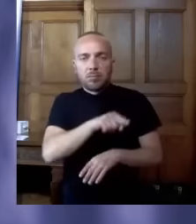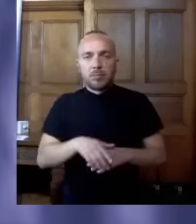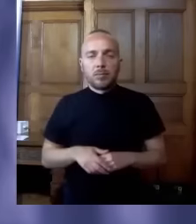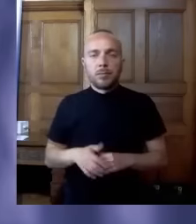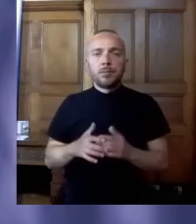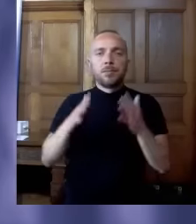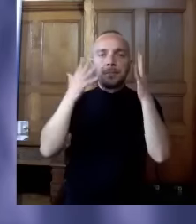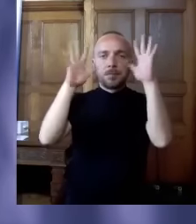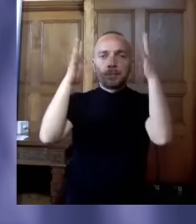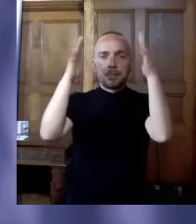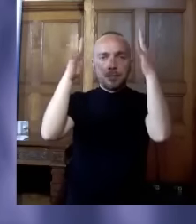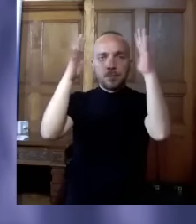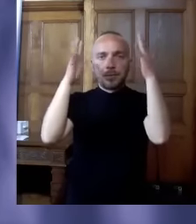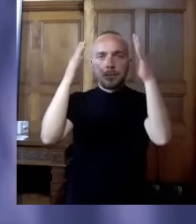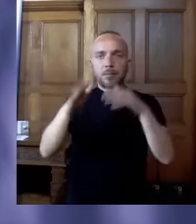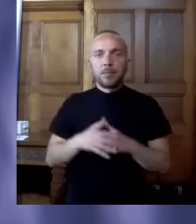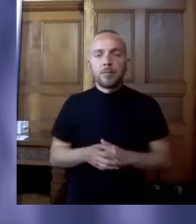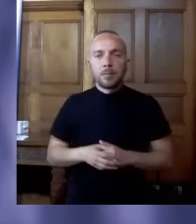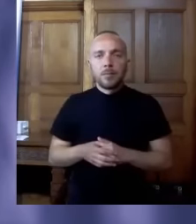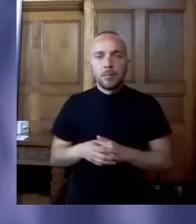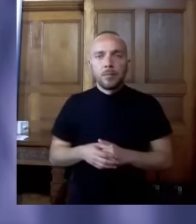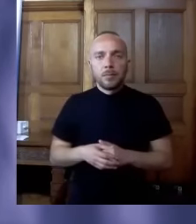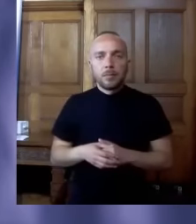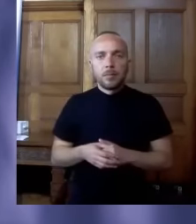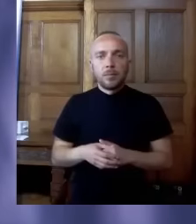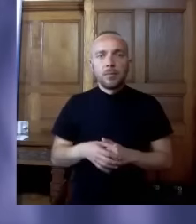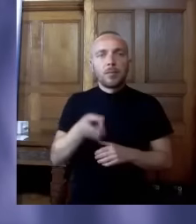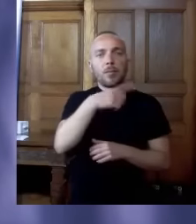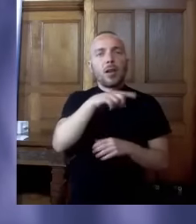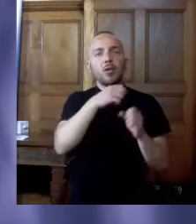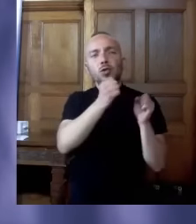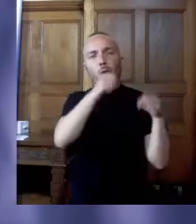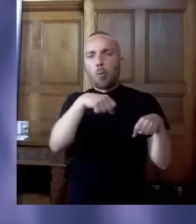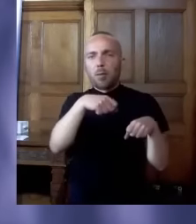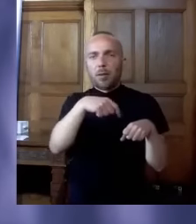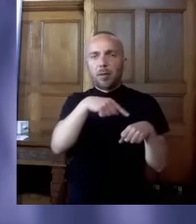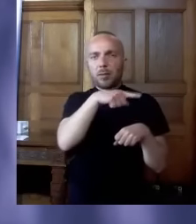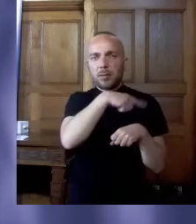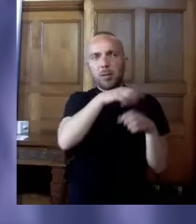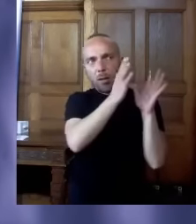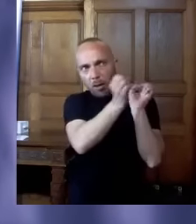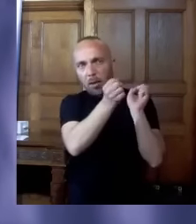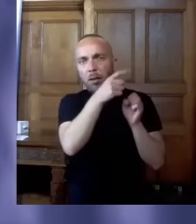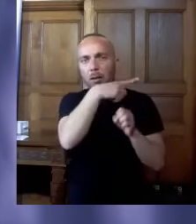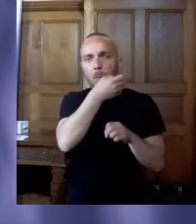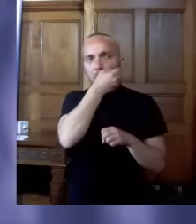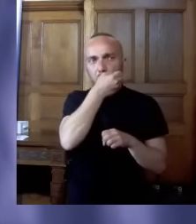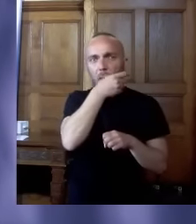segregación han sido Cómplices han sido Cómplices desde el partido socialista en que